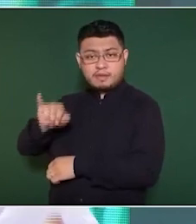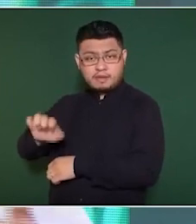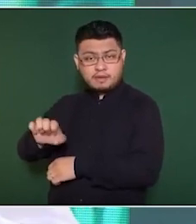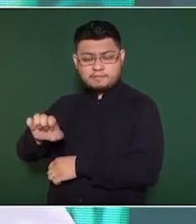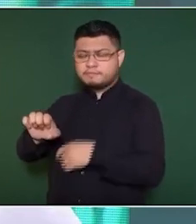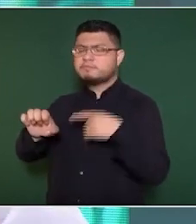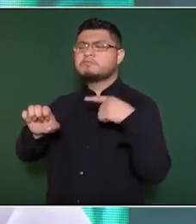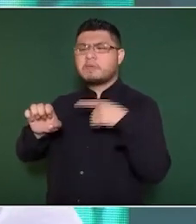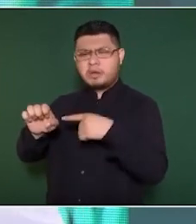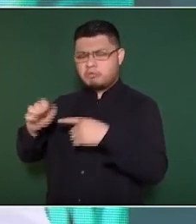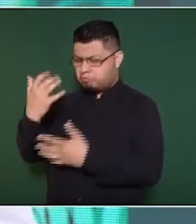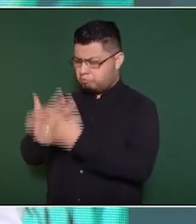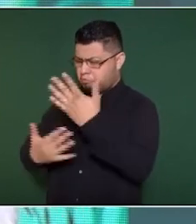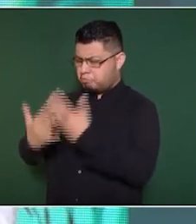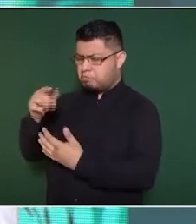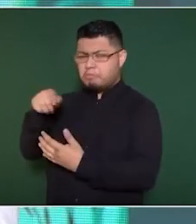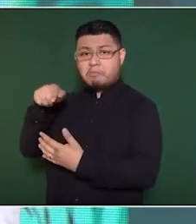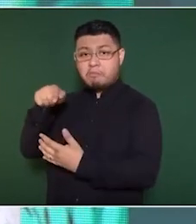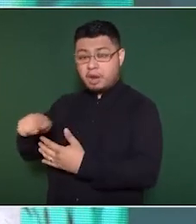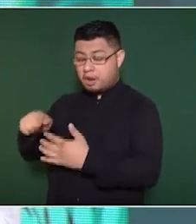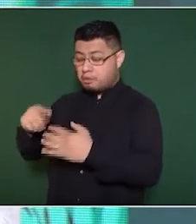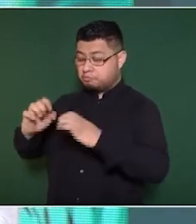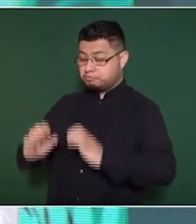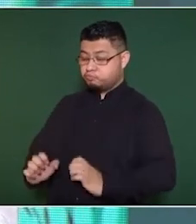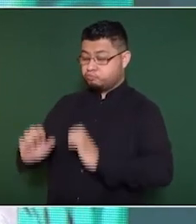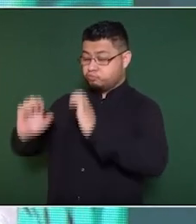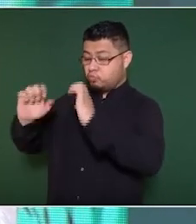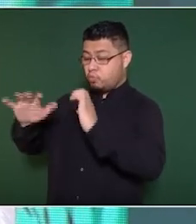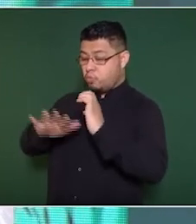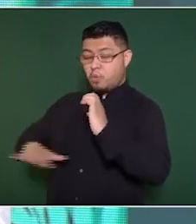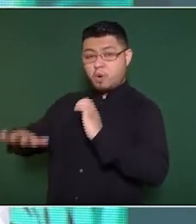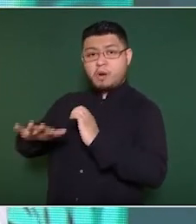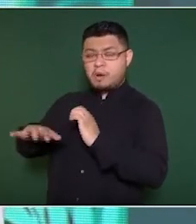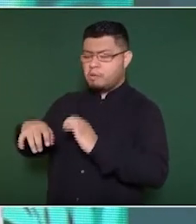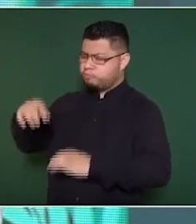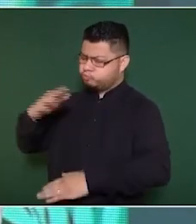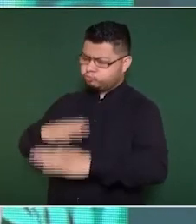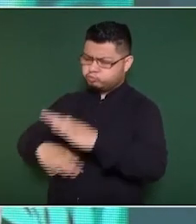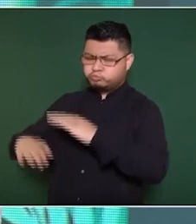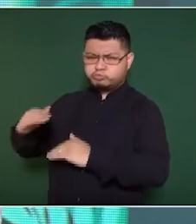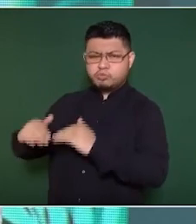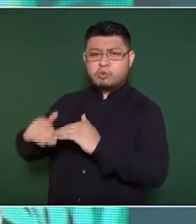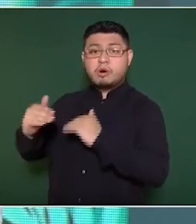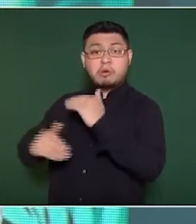Ellos tienen su planta en Ciudad Sahagún, tienen mucha capacidad